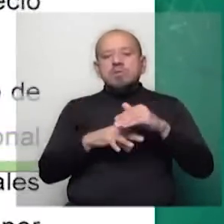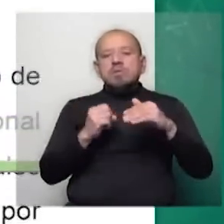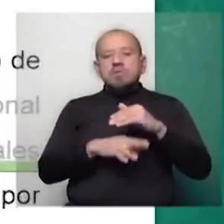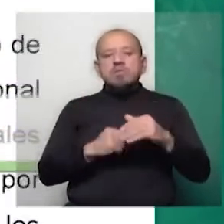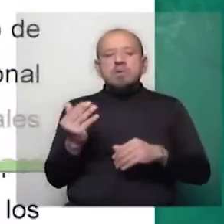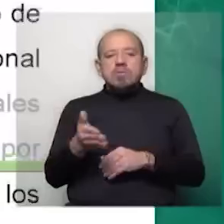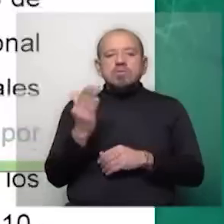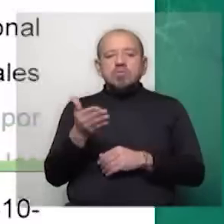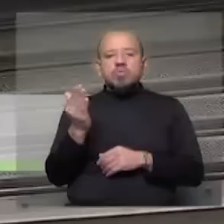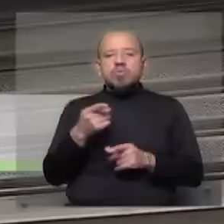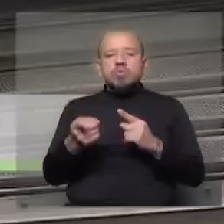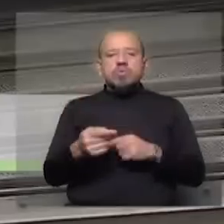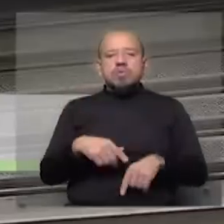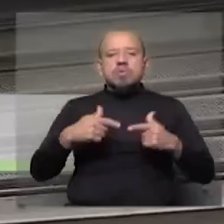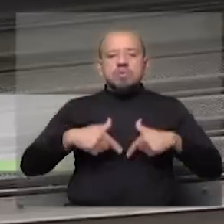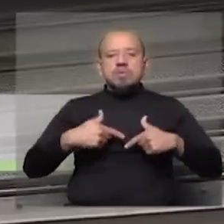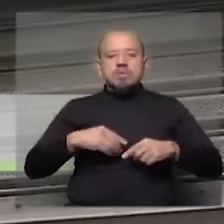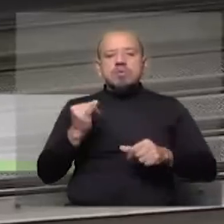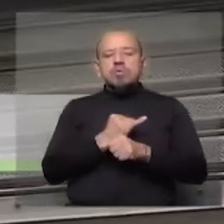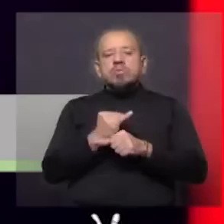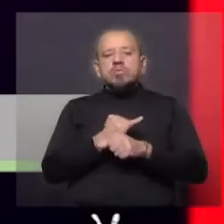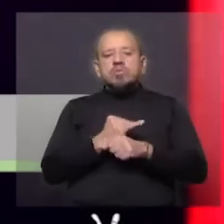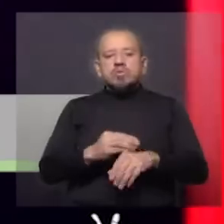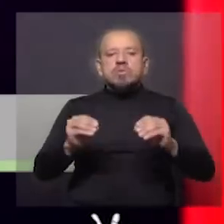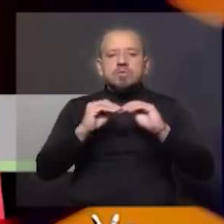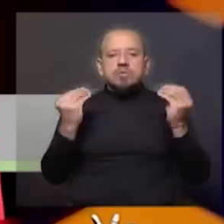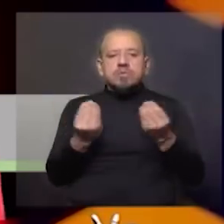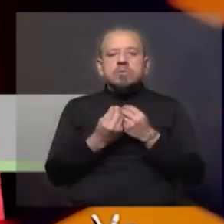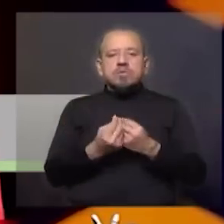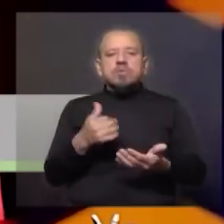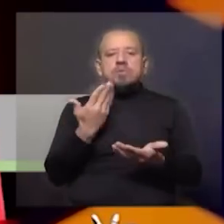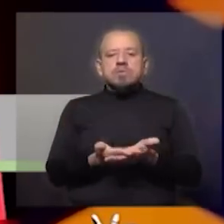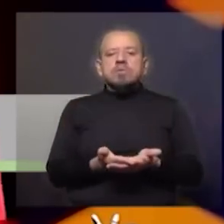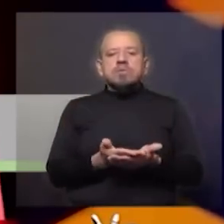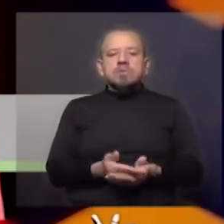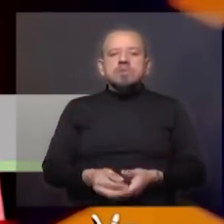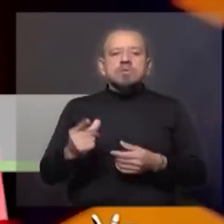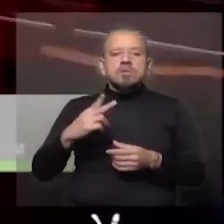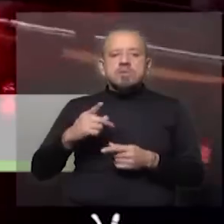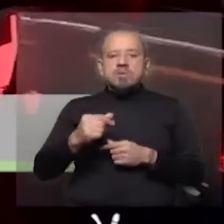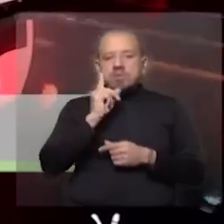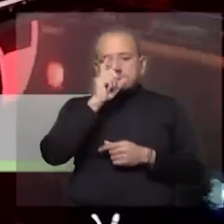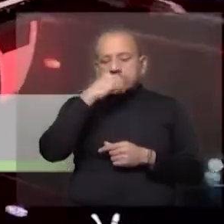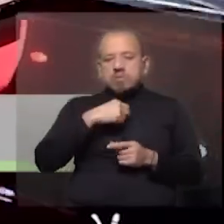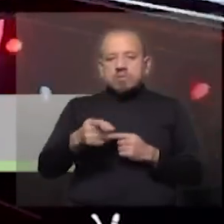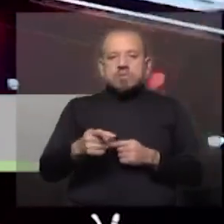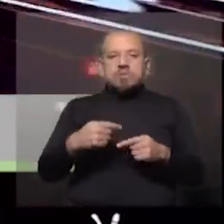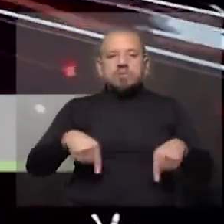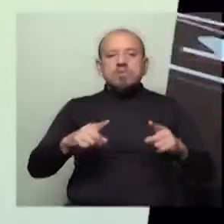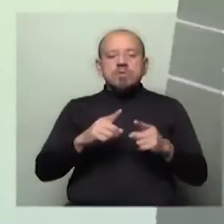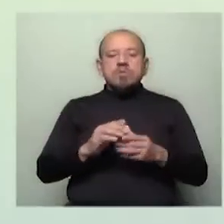producción audiovisual Nacional del Ministerio de Industria cuya totalidad se destinó a propuestas de canales privados de Montevideo basadas en formatos